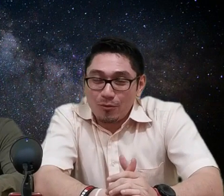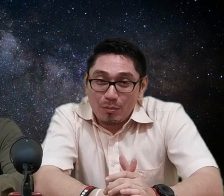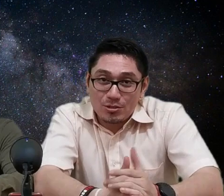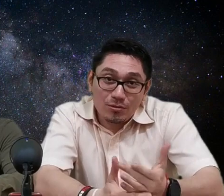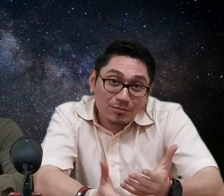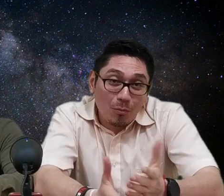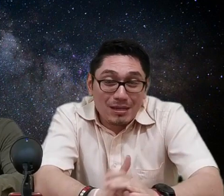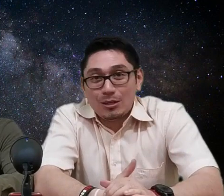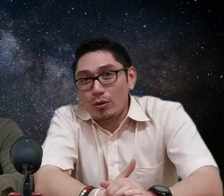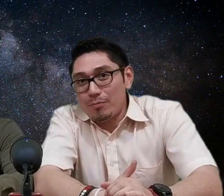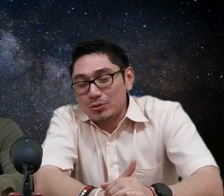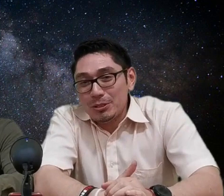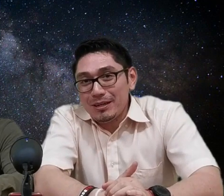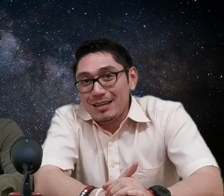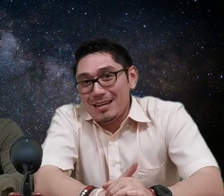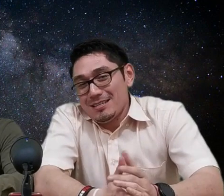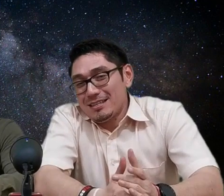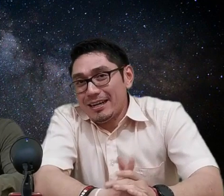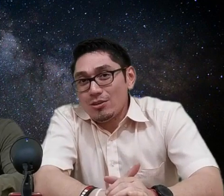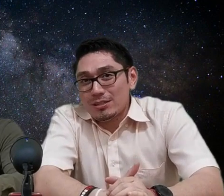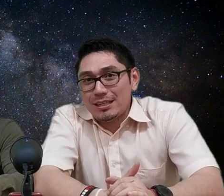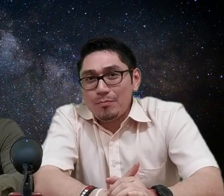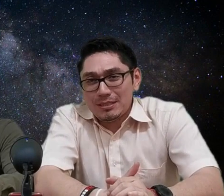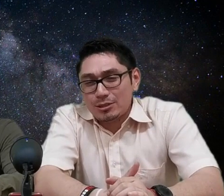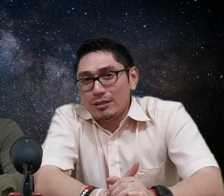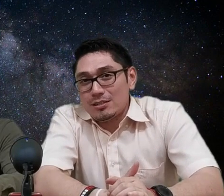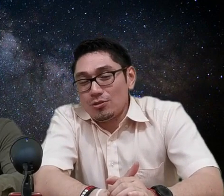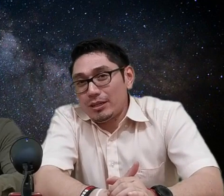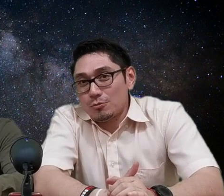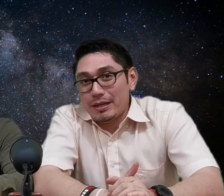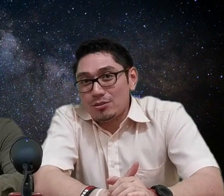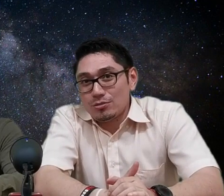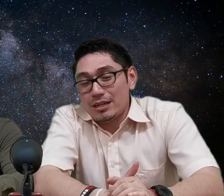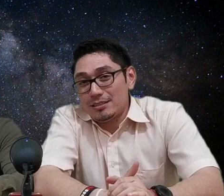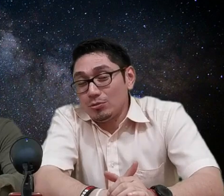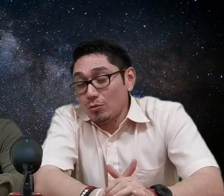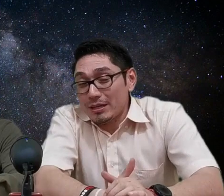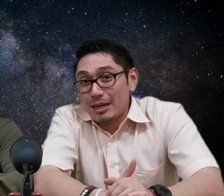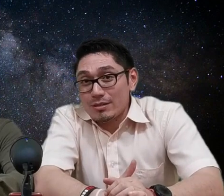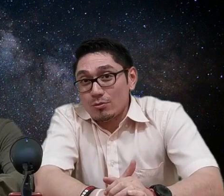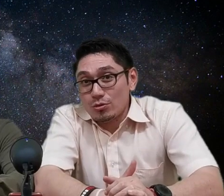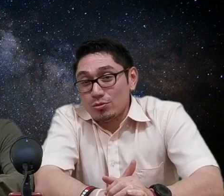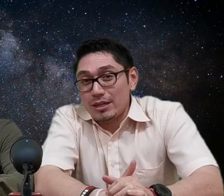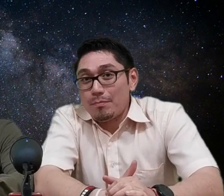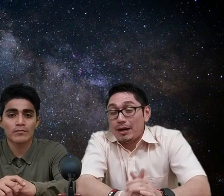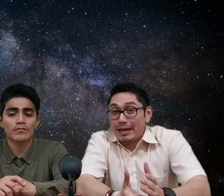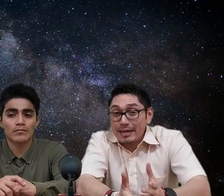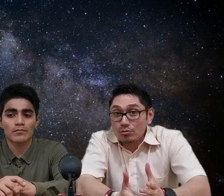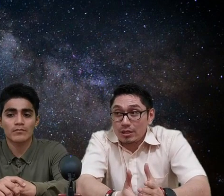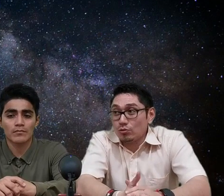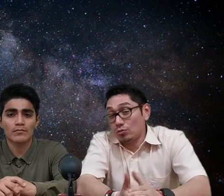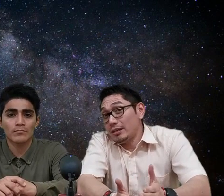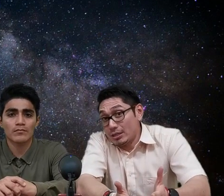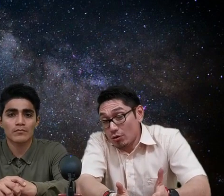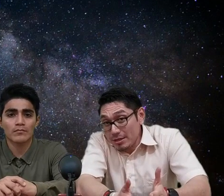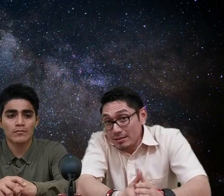datos, información lo más actual posible. Y entre ellos está pues la actualización de los precios del Instituto Mexicano del Seguro Social para aquellos